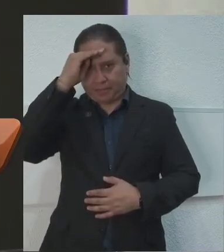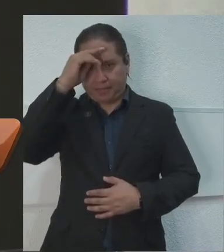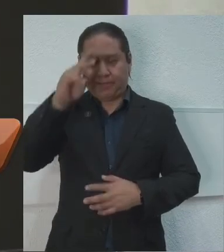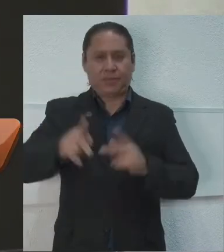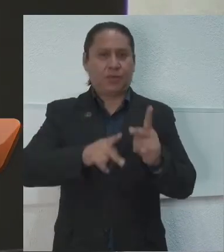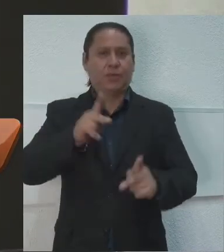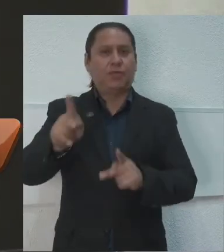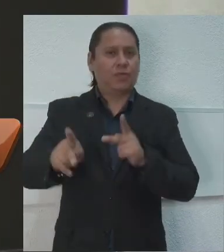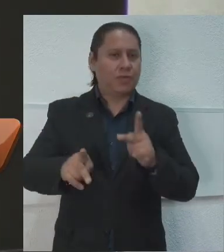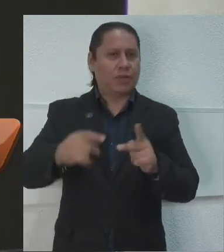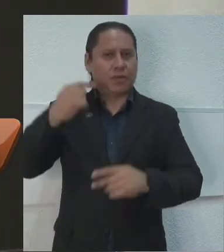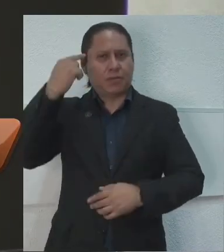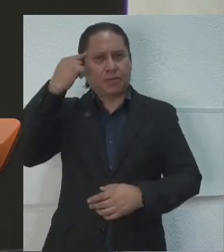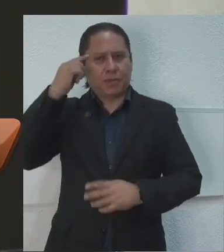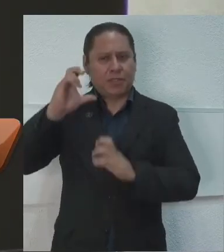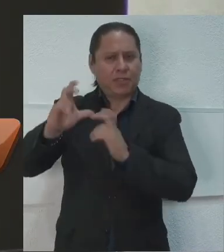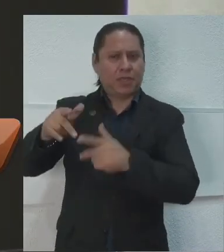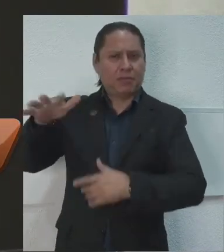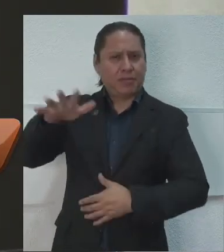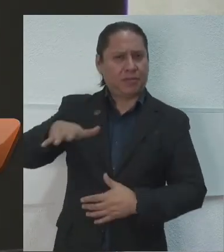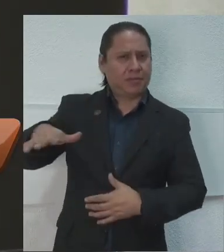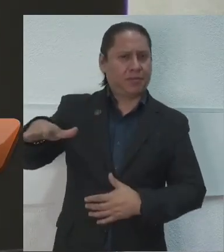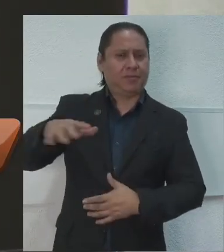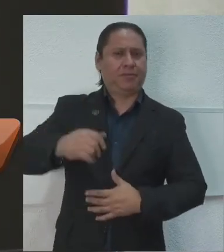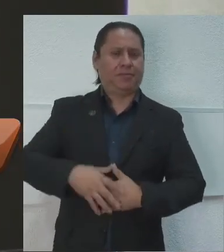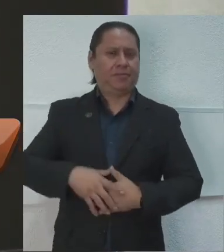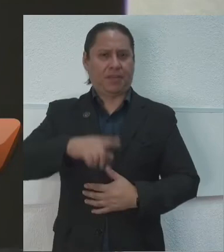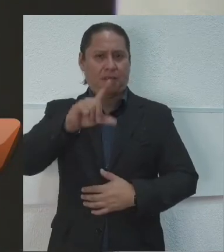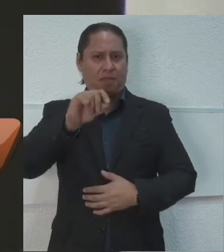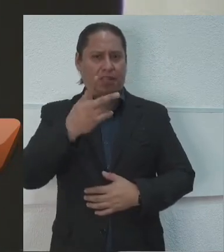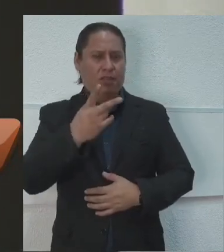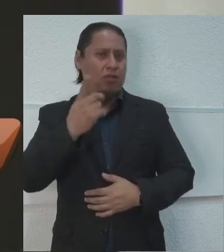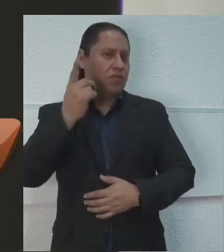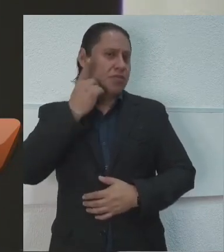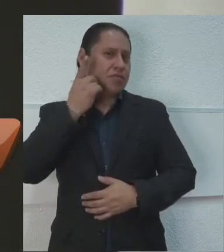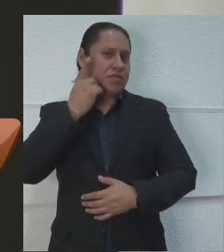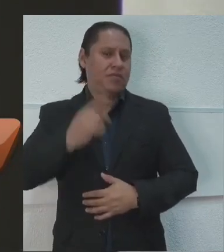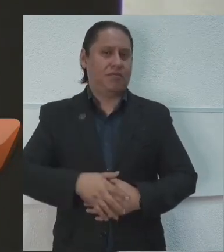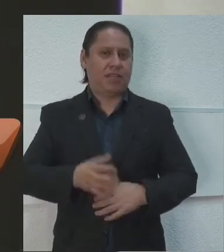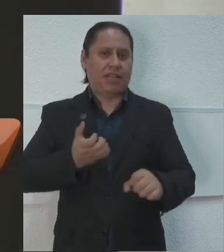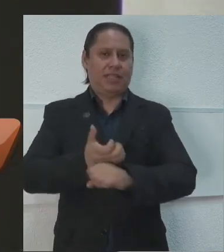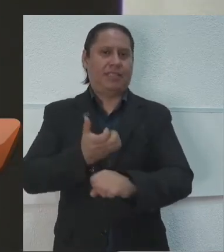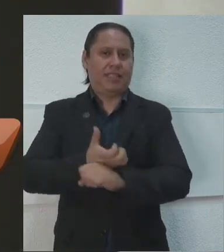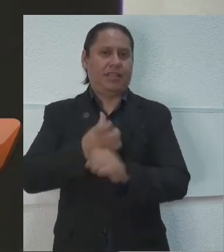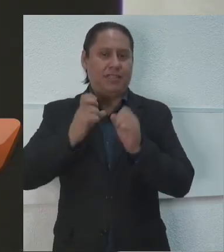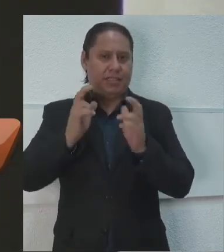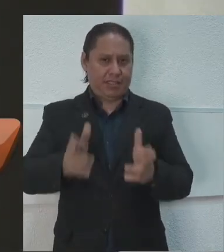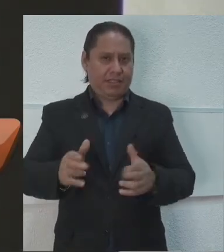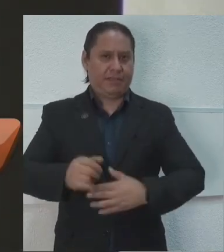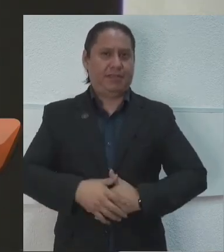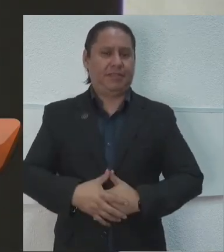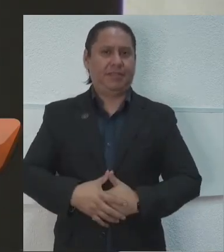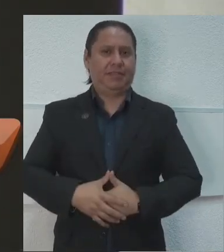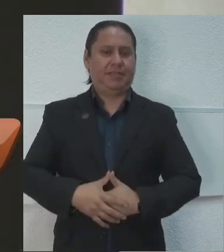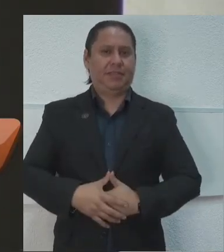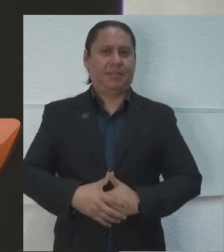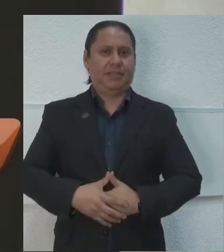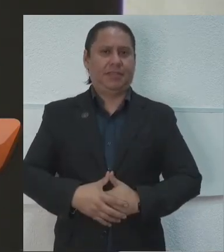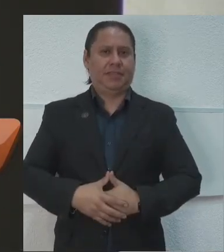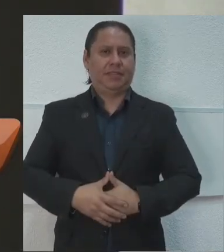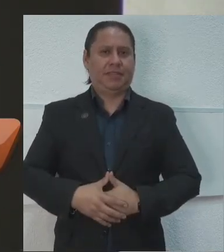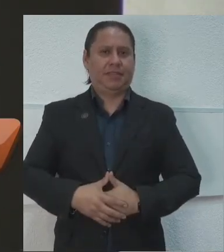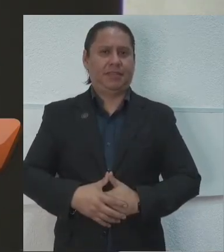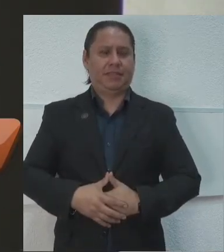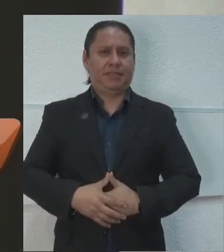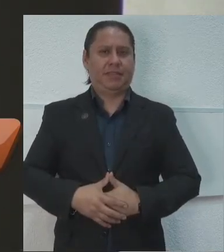pueblo. A los 22 diputados del estado de Chiapas, a